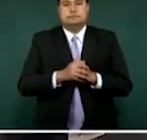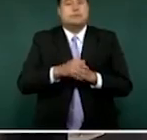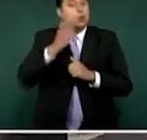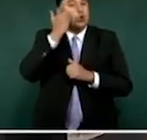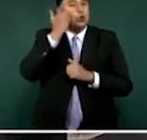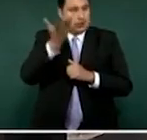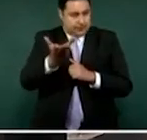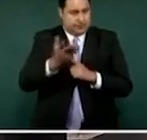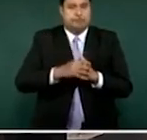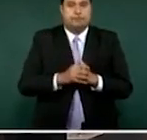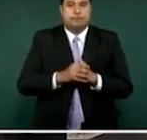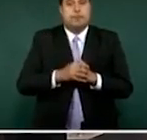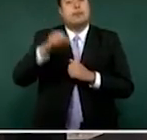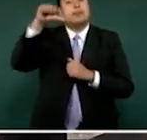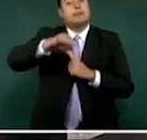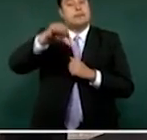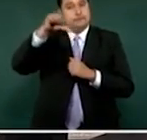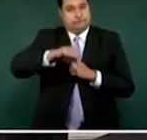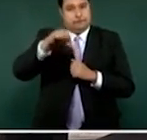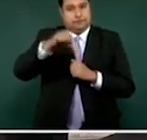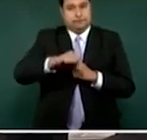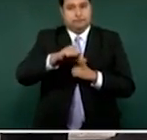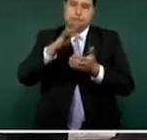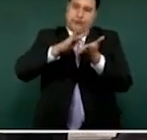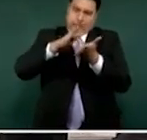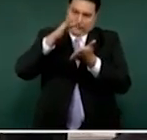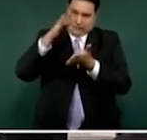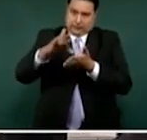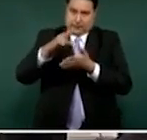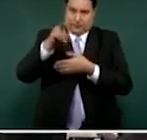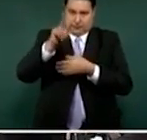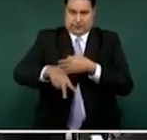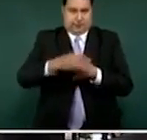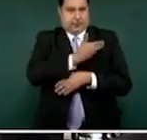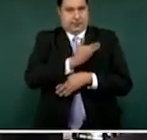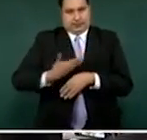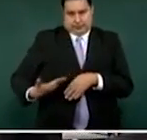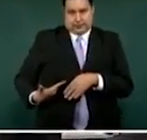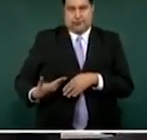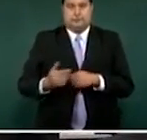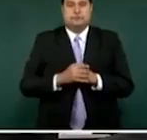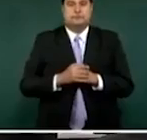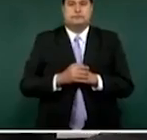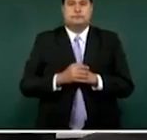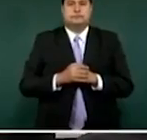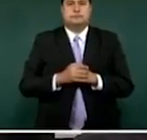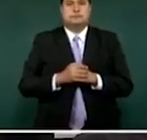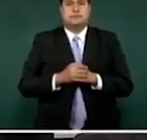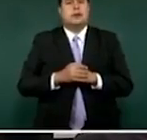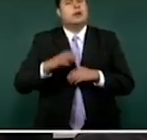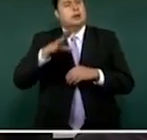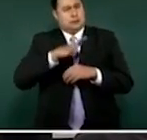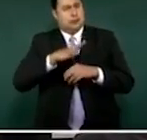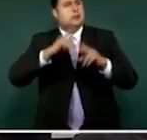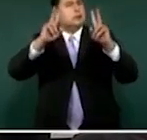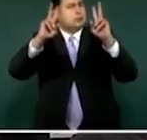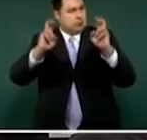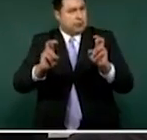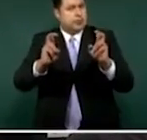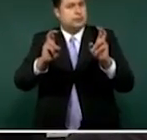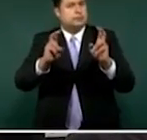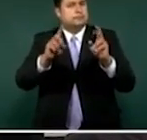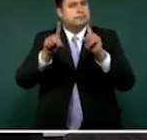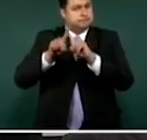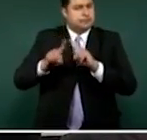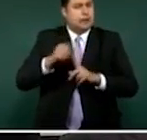Quiero también el día de hoy agradecer al señor presidente. Hay algunos temas que conjuntamente